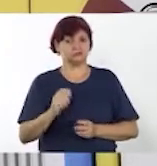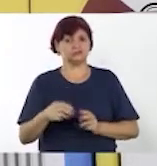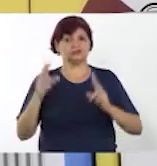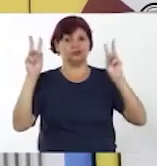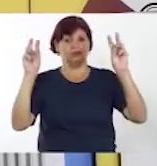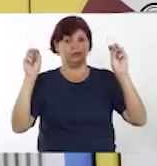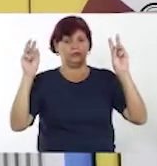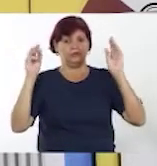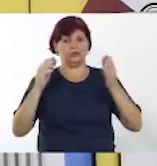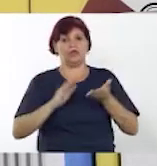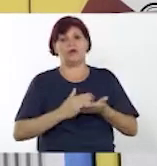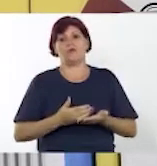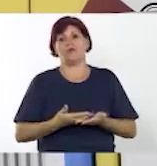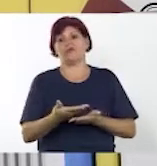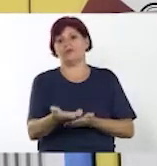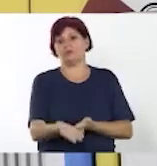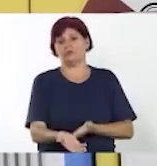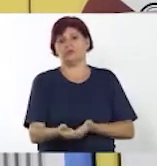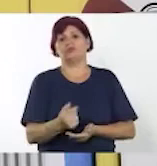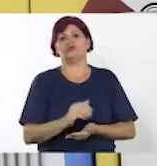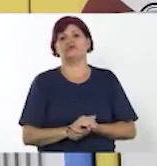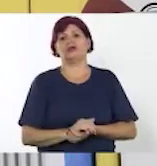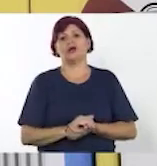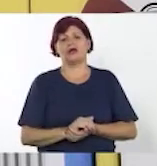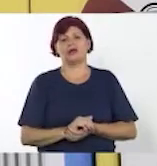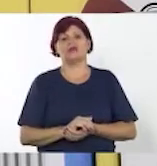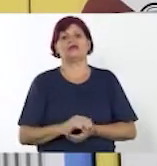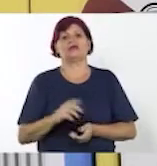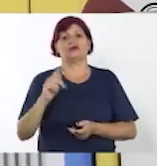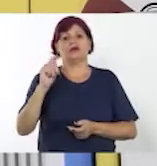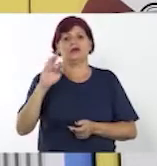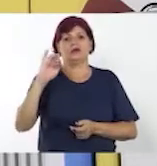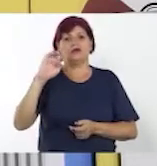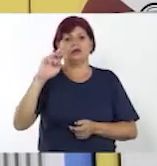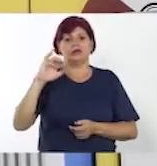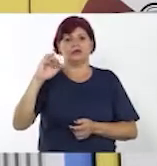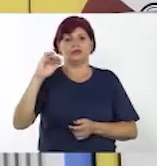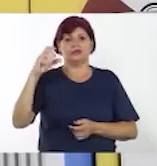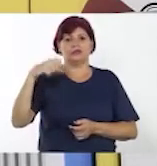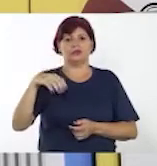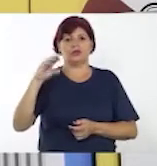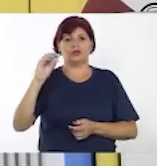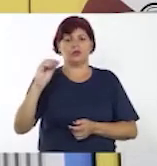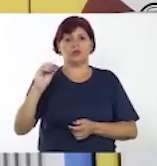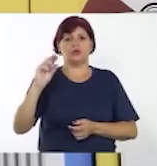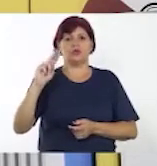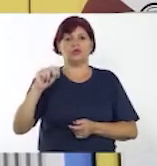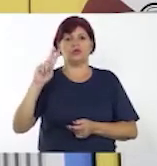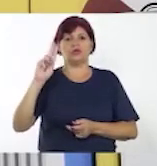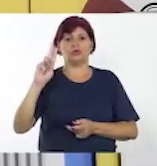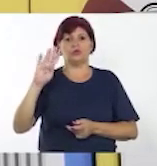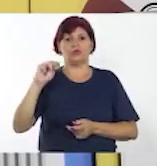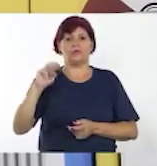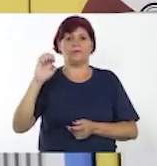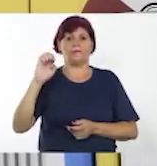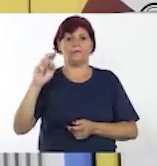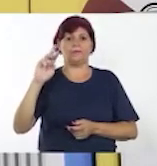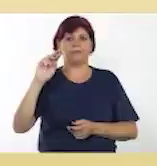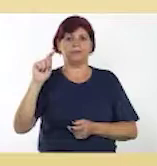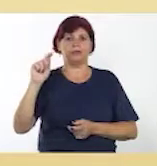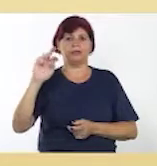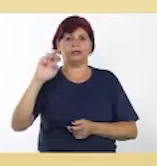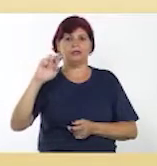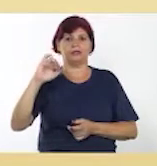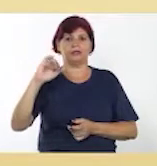vamos a estar haciendo es, durante esta etapa, es estar insistiendo en el tema de la demostración de identidades